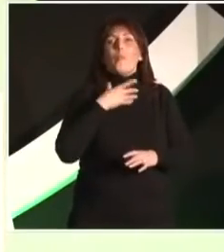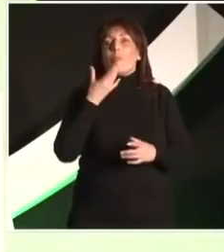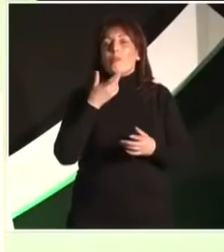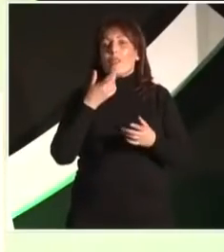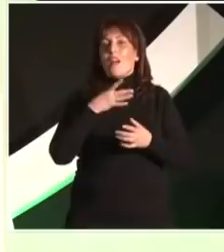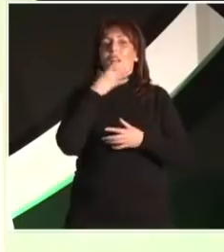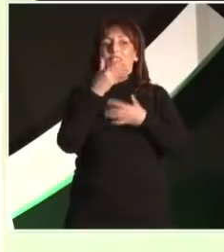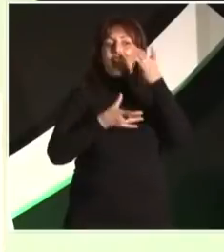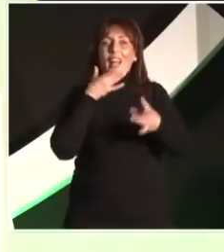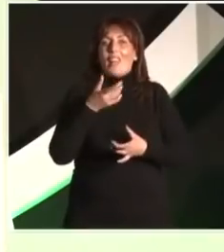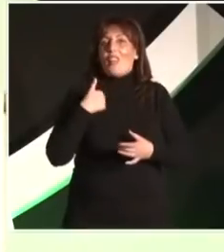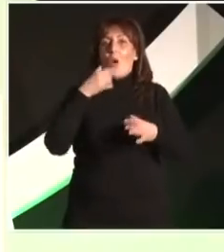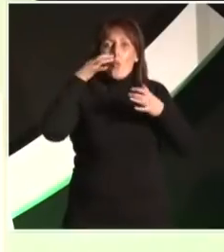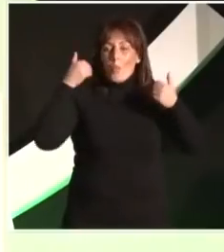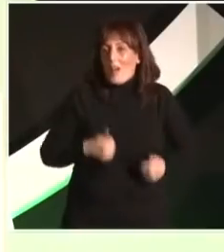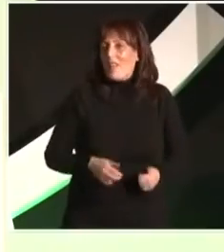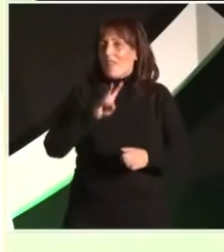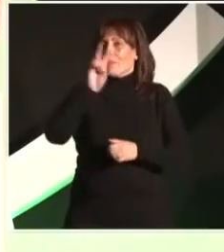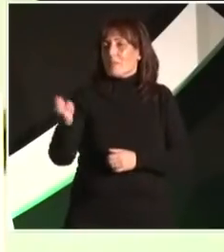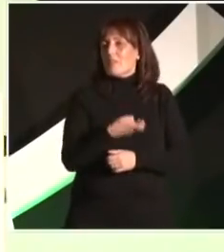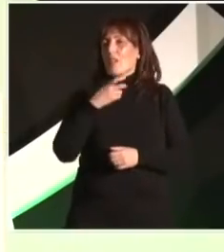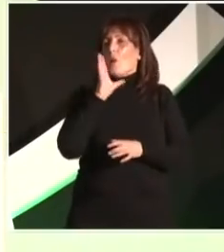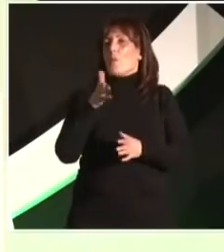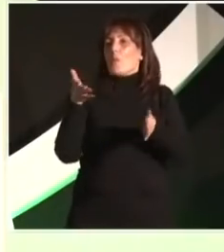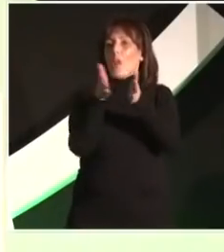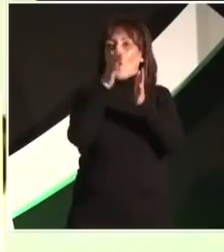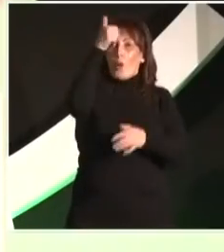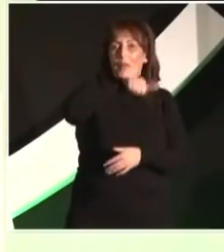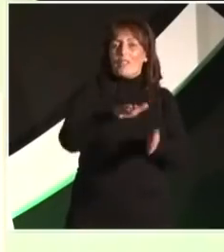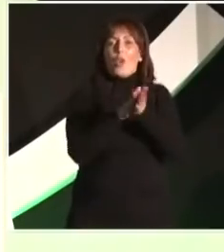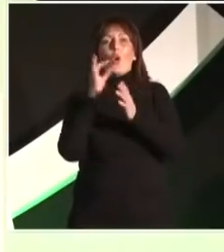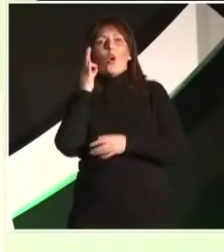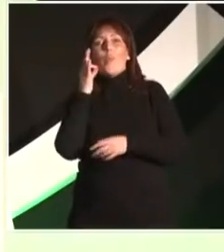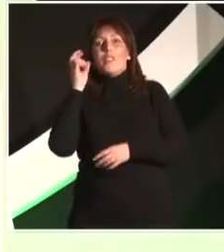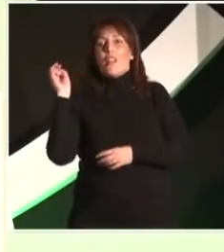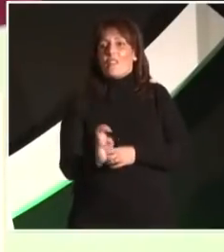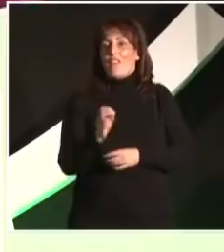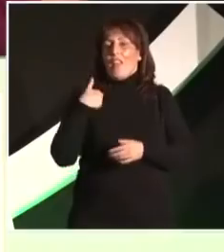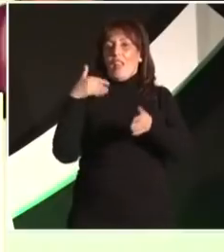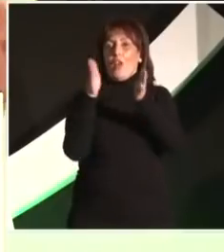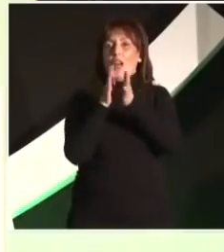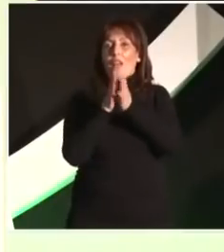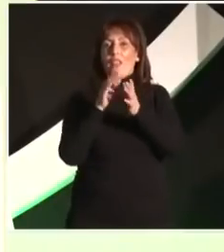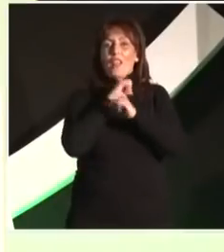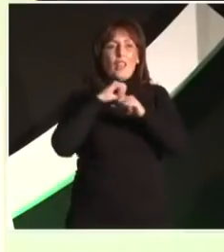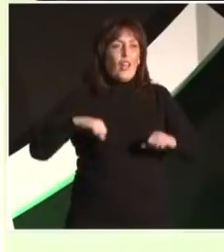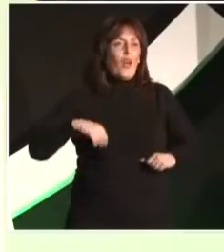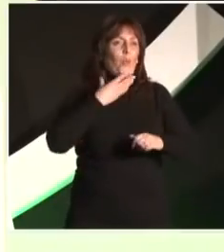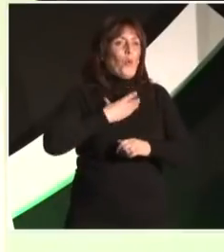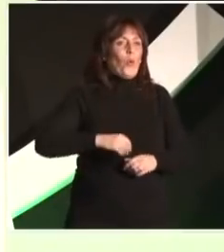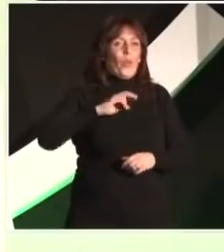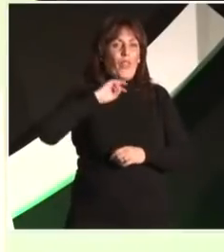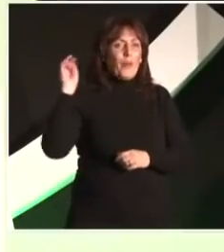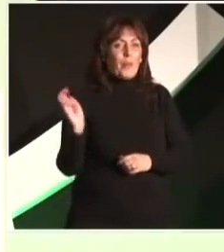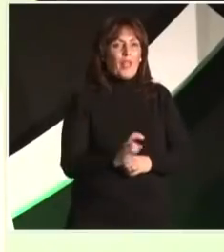precio. Como no tienen precio los compañeros y compañeras que van a venir a Andalucía desde Extremadura y desde Murcia para